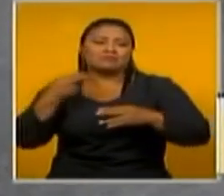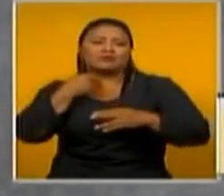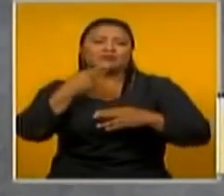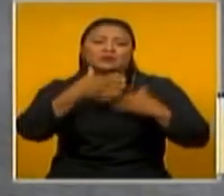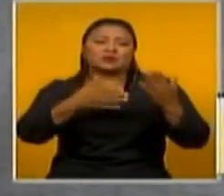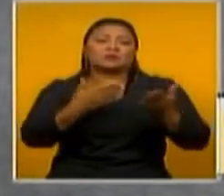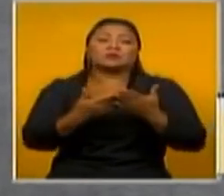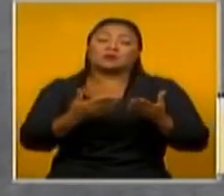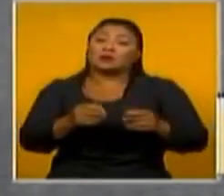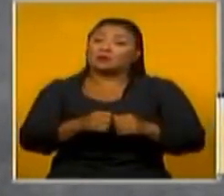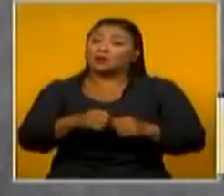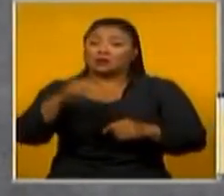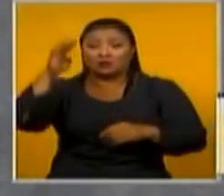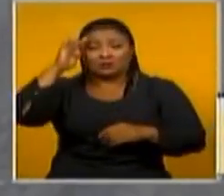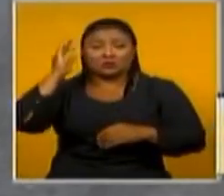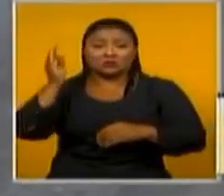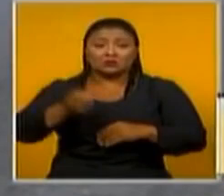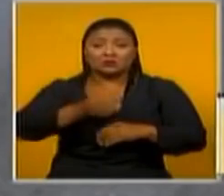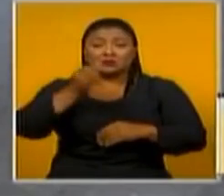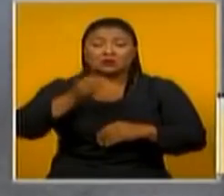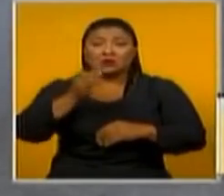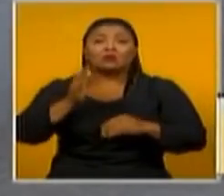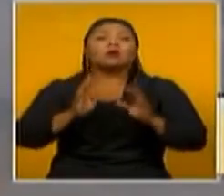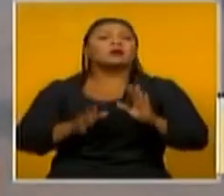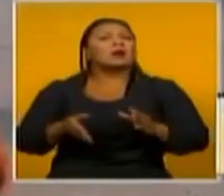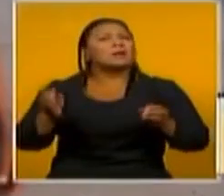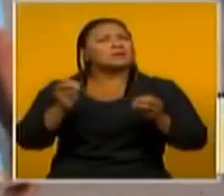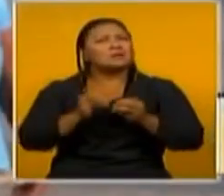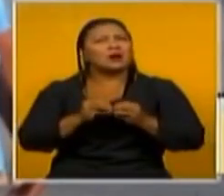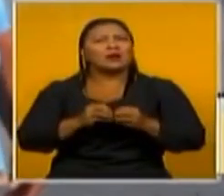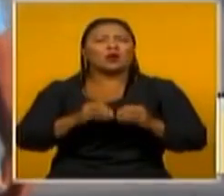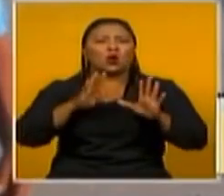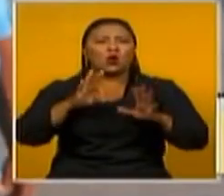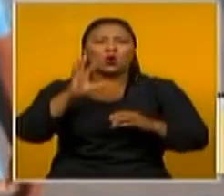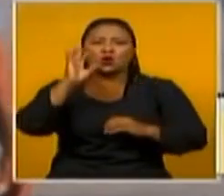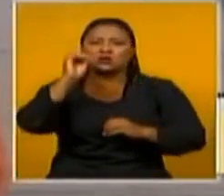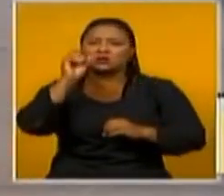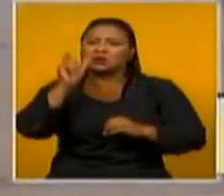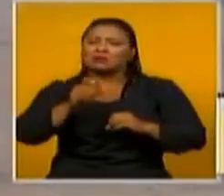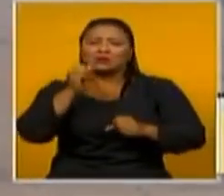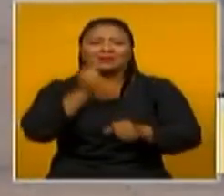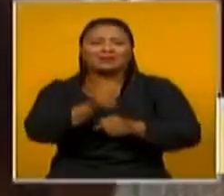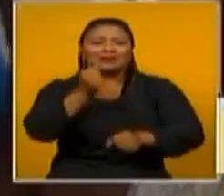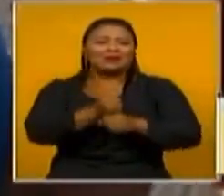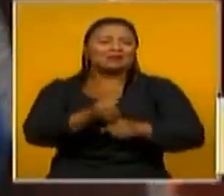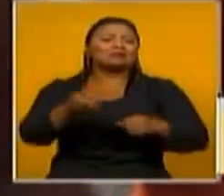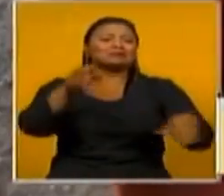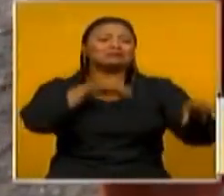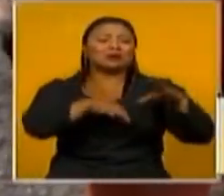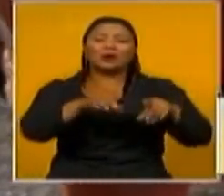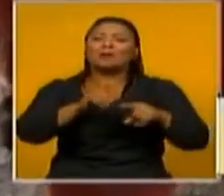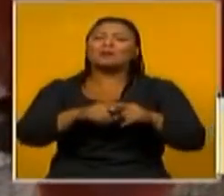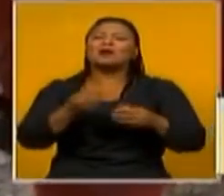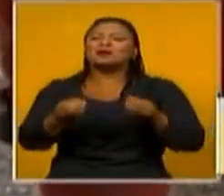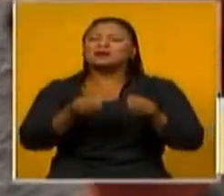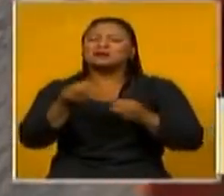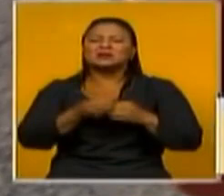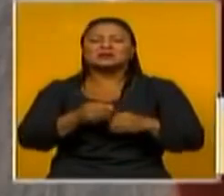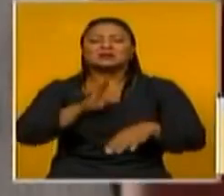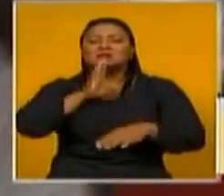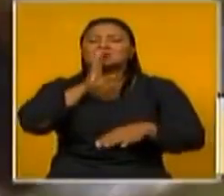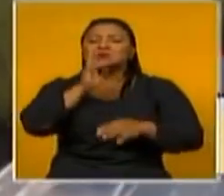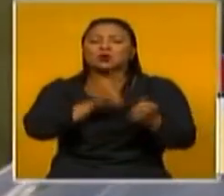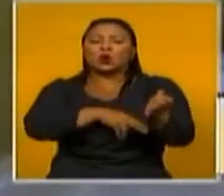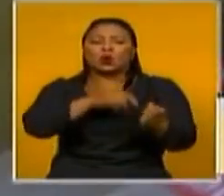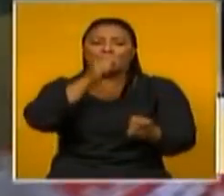la policía de Durán, en este punto del cantón hay alrededor de 80 recicladores. La mayoría tendría problemas con las drogas. Mientras en